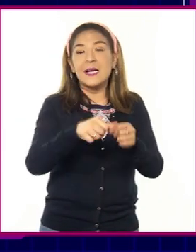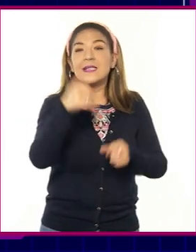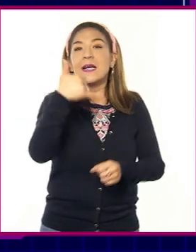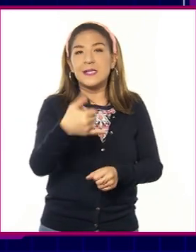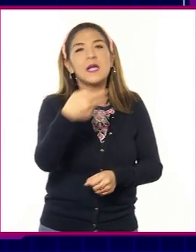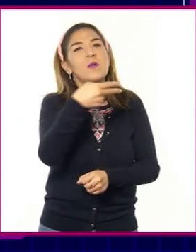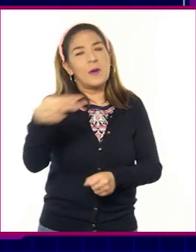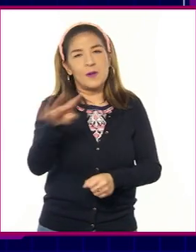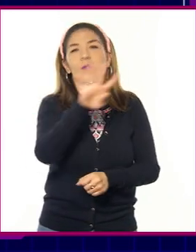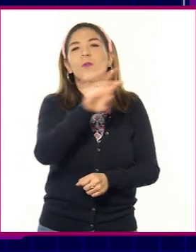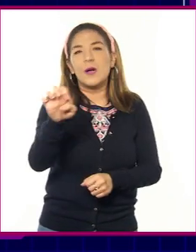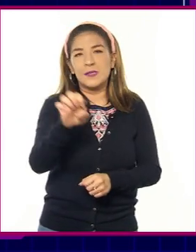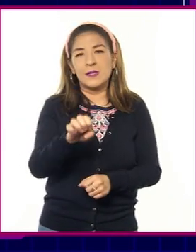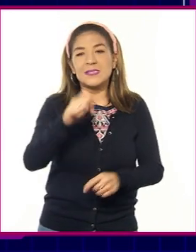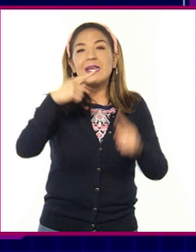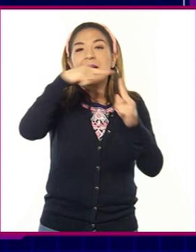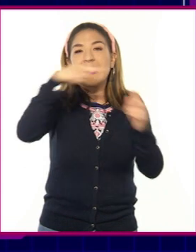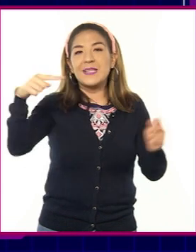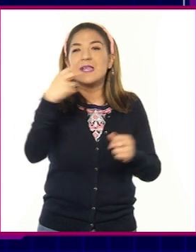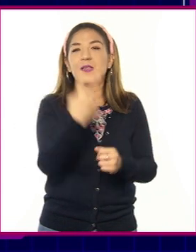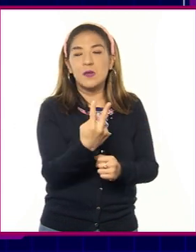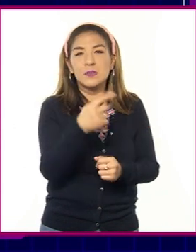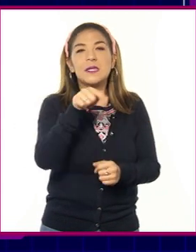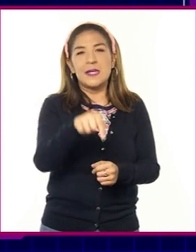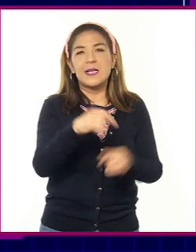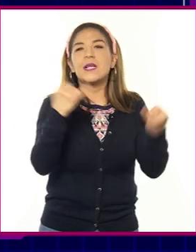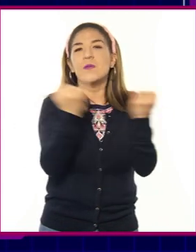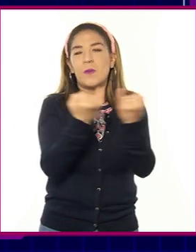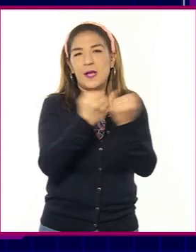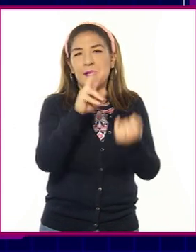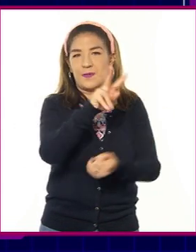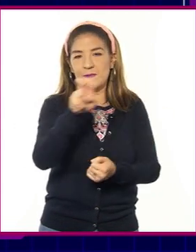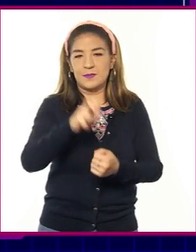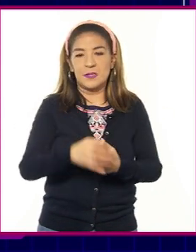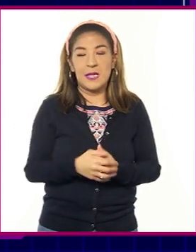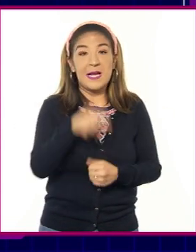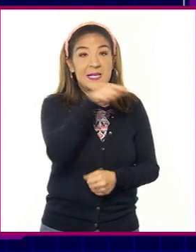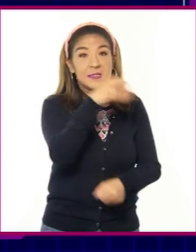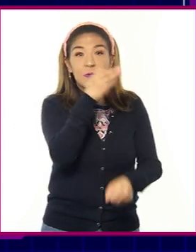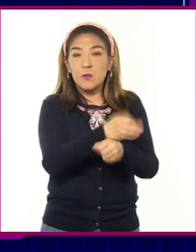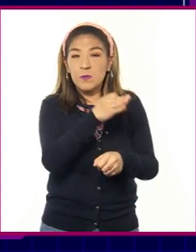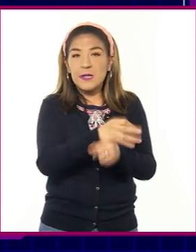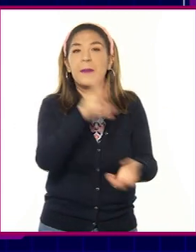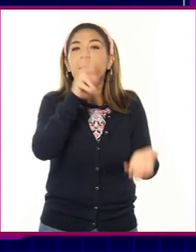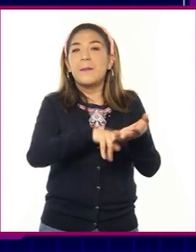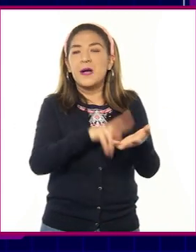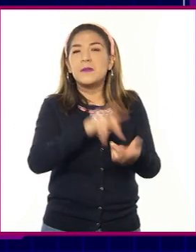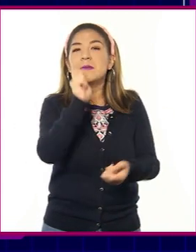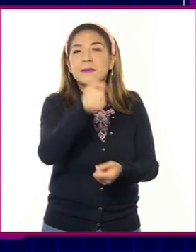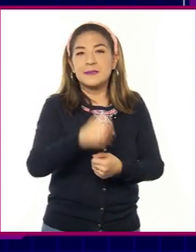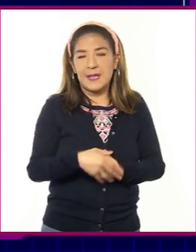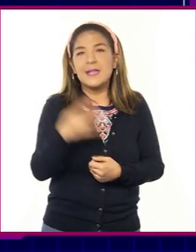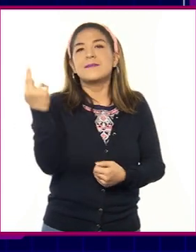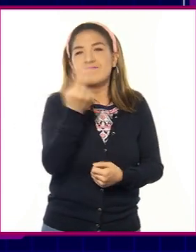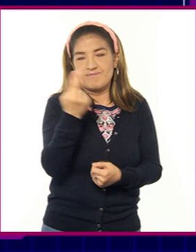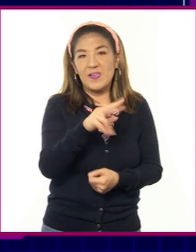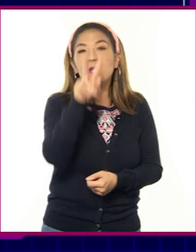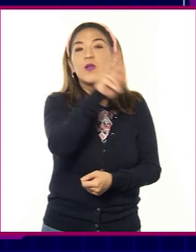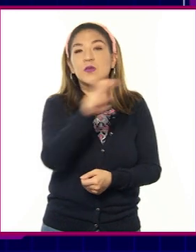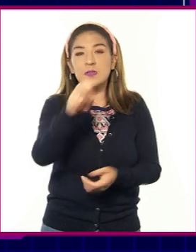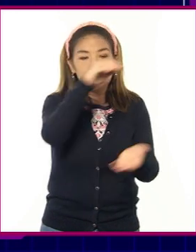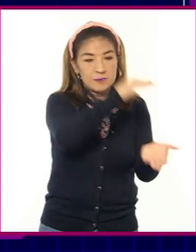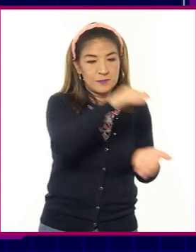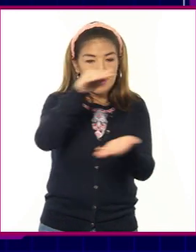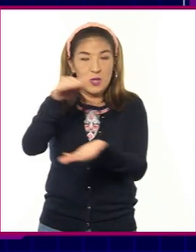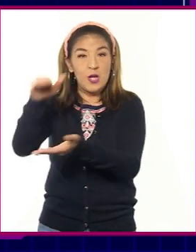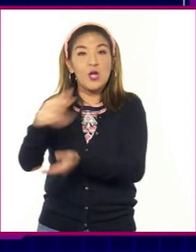igual a 400 entre 2, igual a 200. Con esto, obtenemos que se requieren 200 recipientes